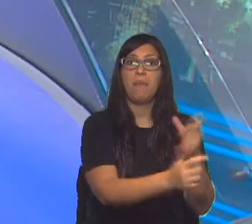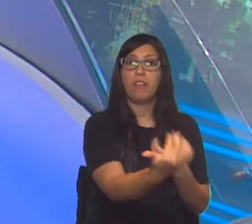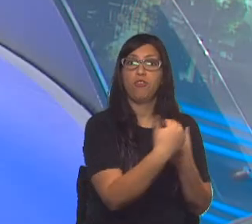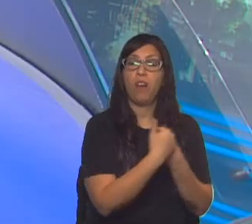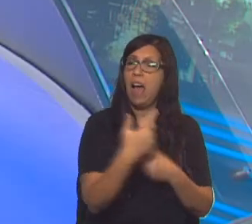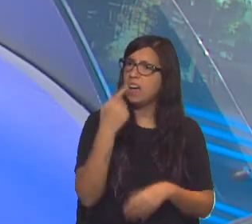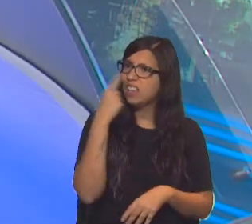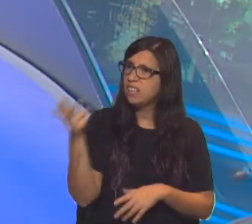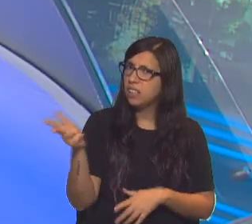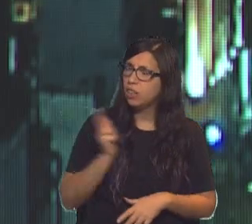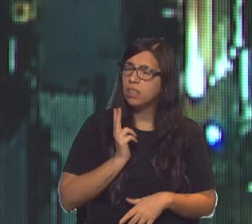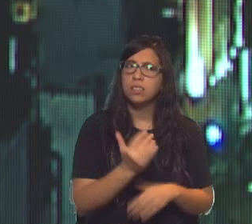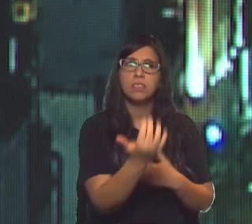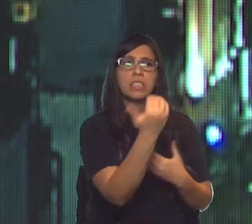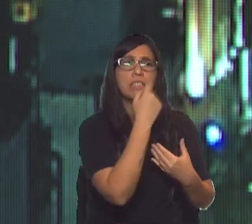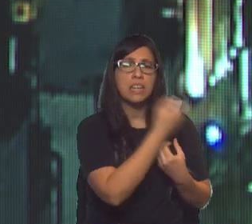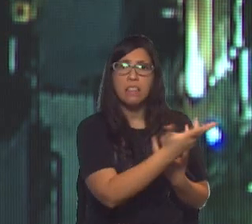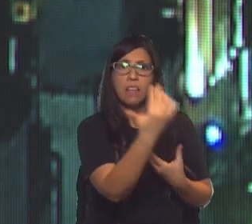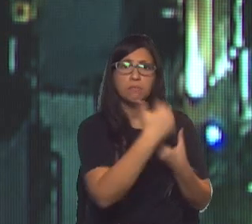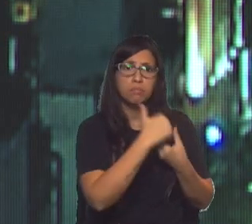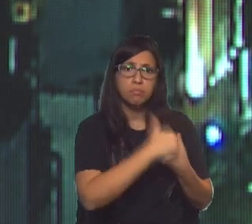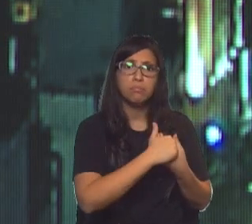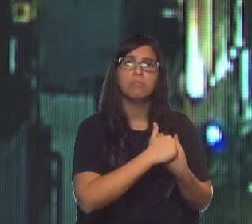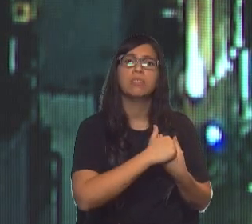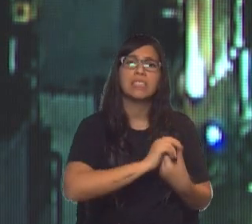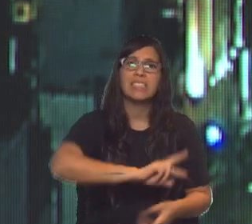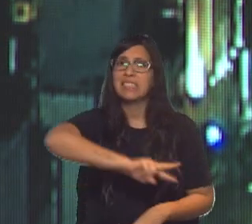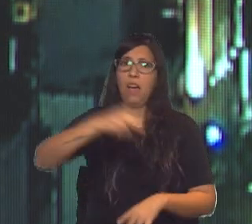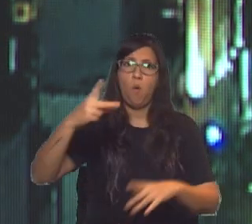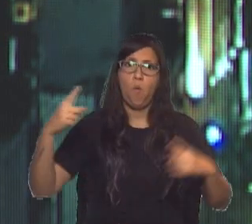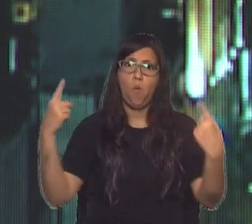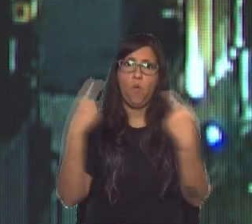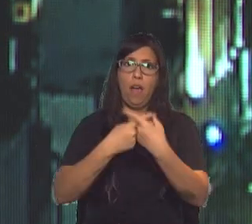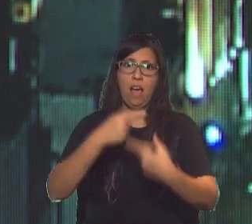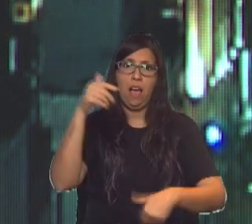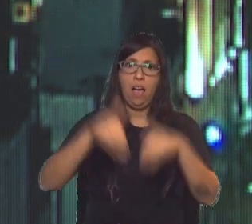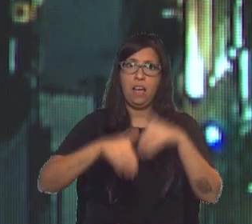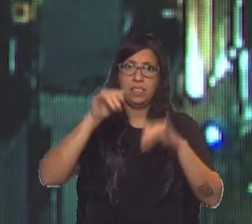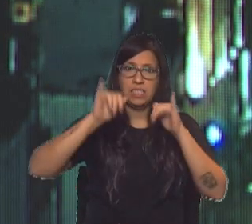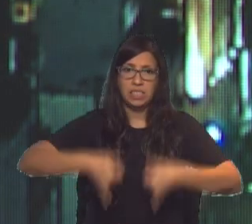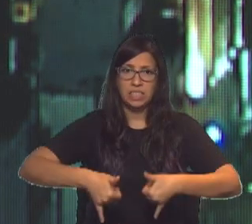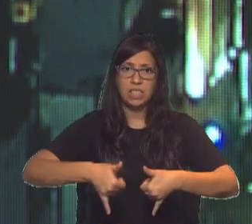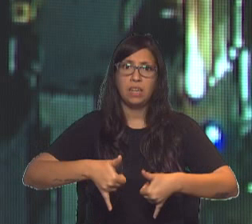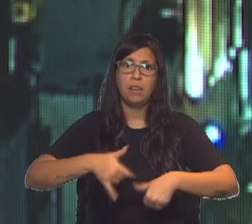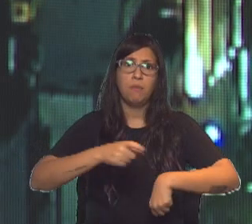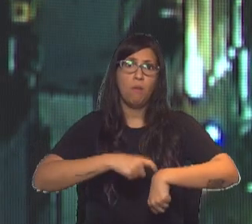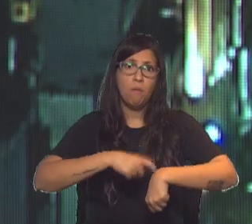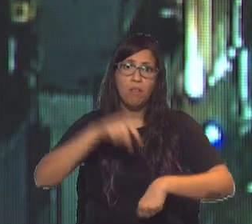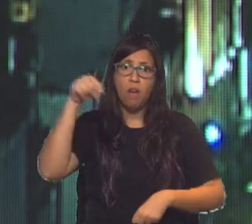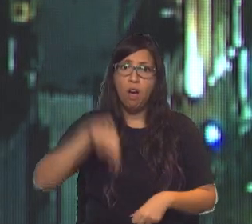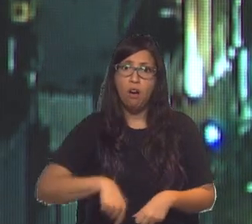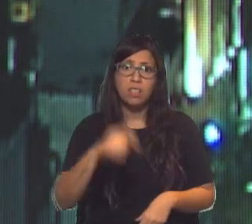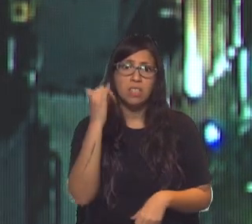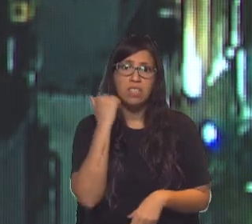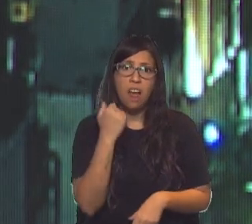aumenta podría este se va una segunda vuelta que es lo más probable pero en este momento Ya por lo que